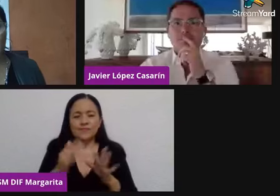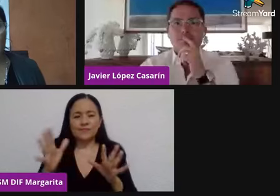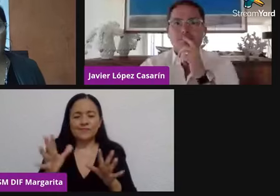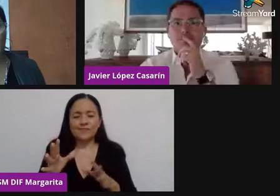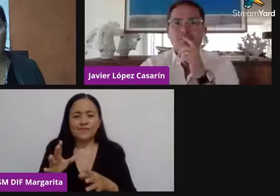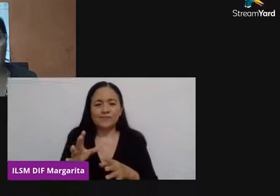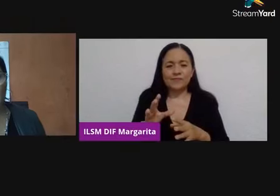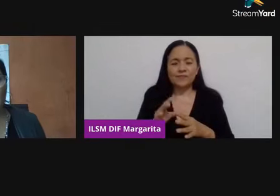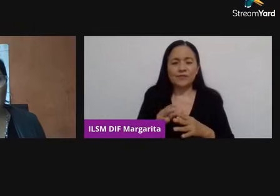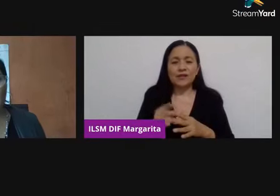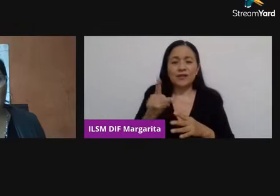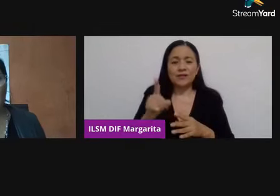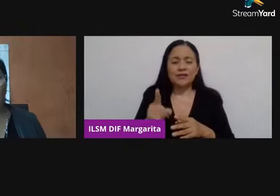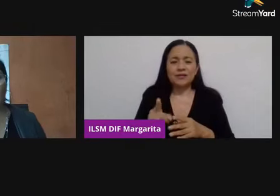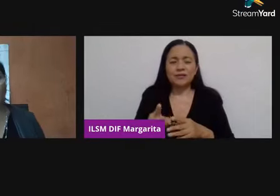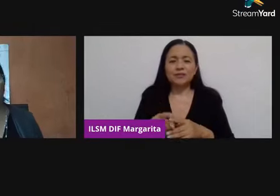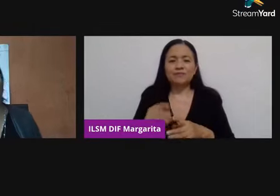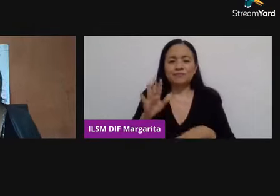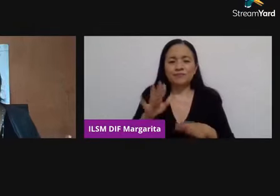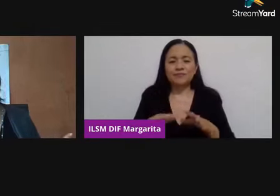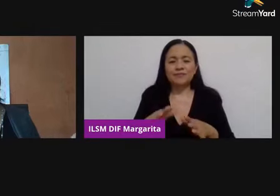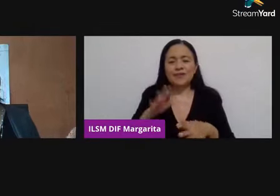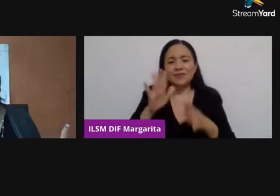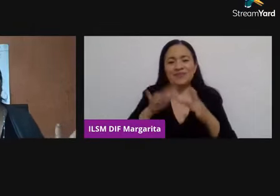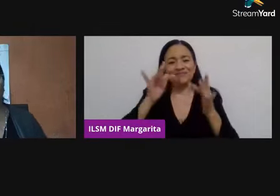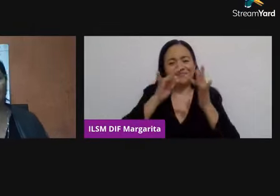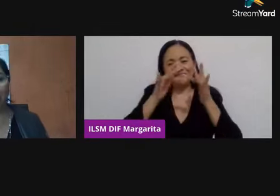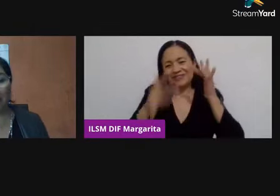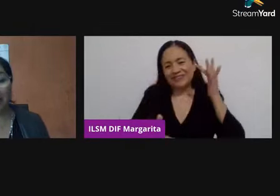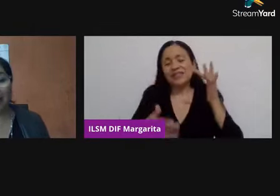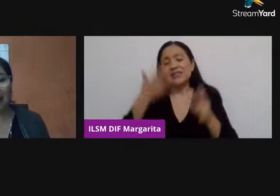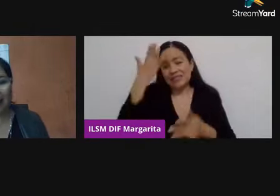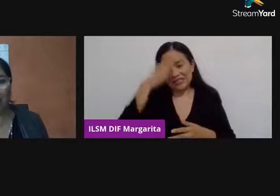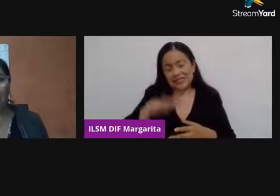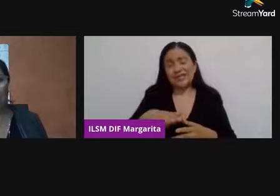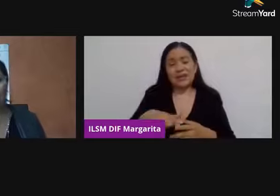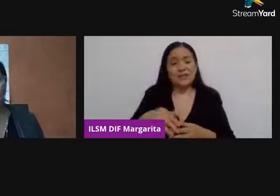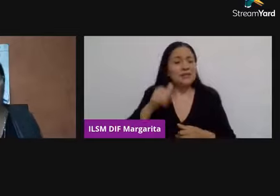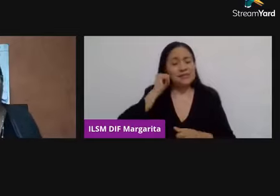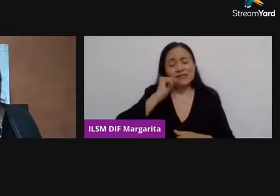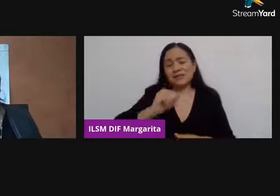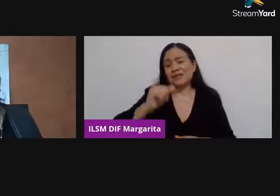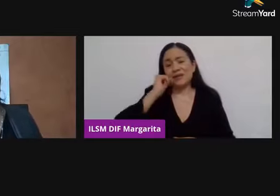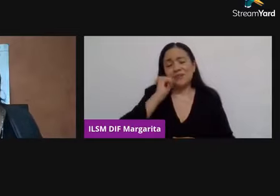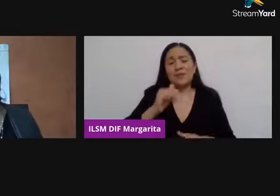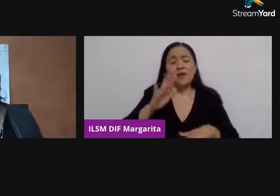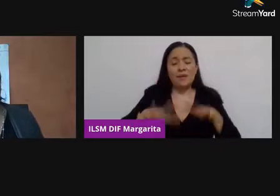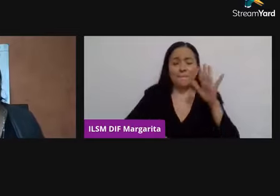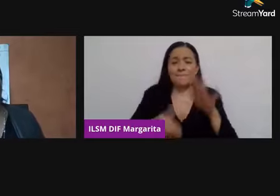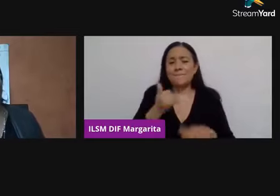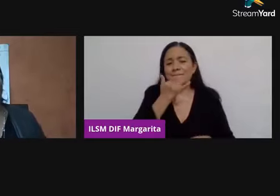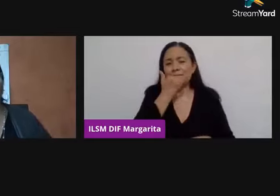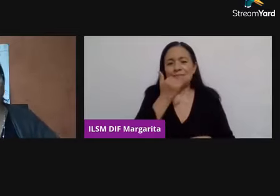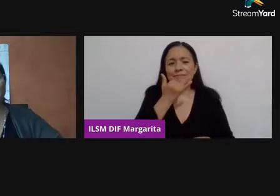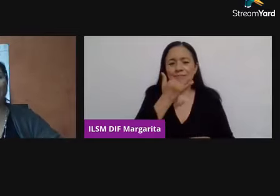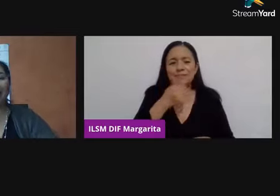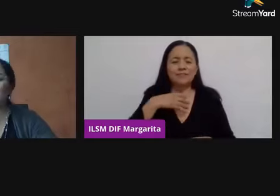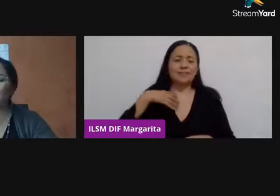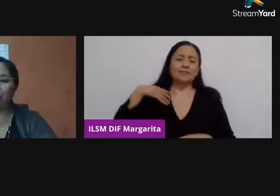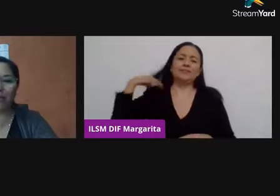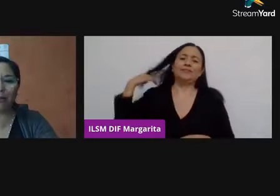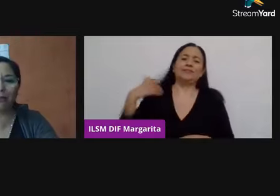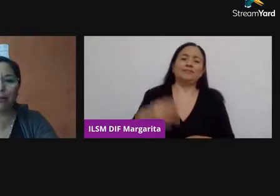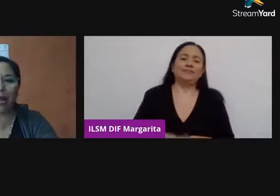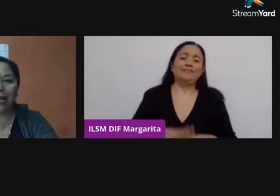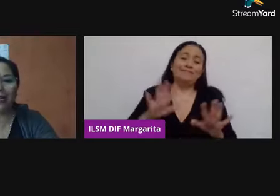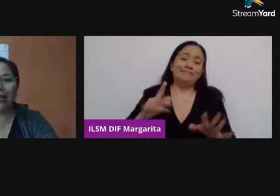resolver esta conexión que, como todas y todos ustedes saben, siempre tenemos un tema cuando se trata de